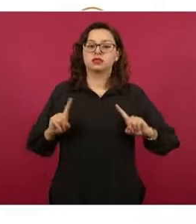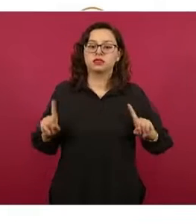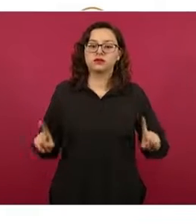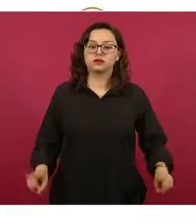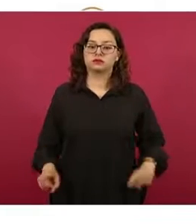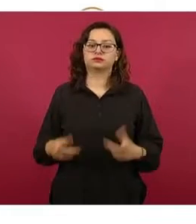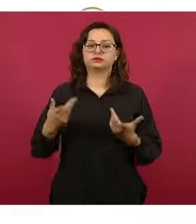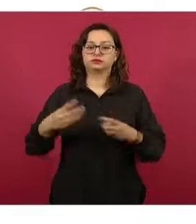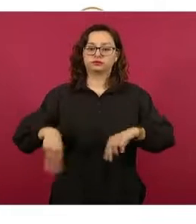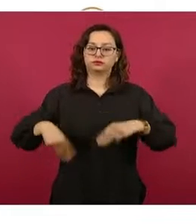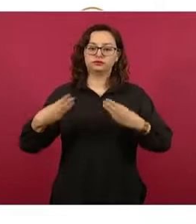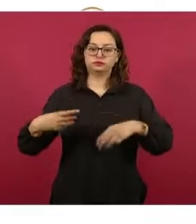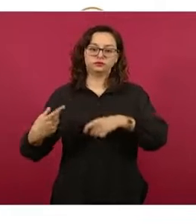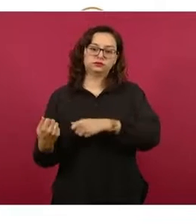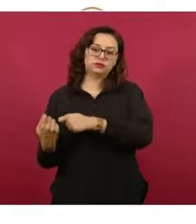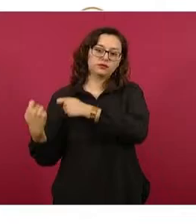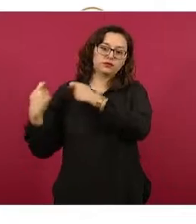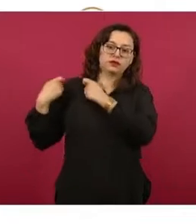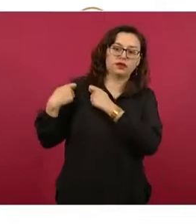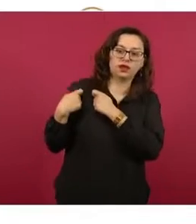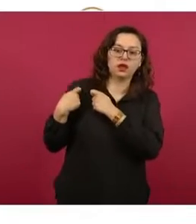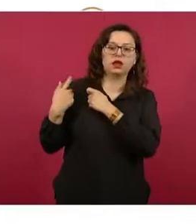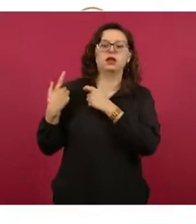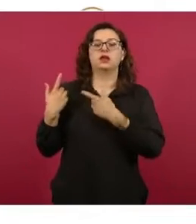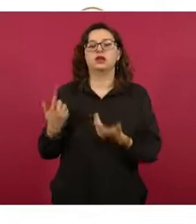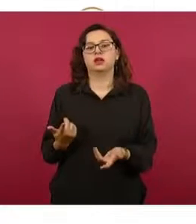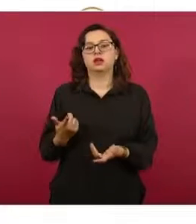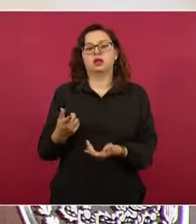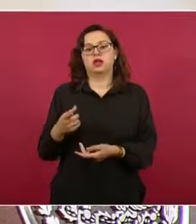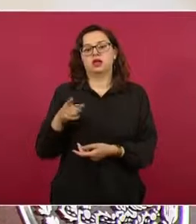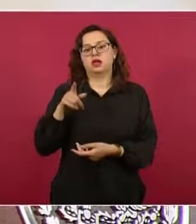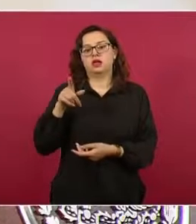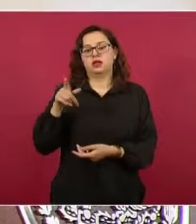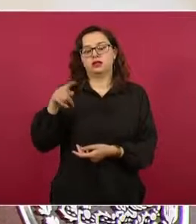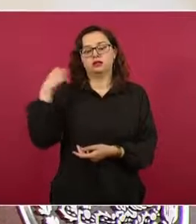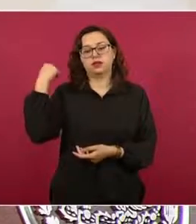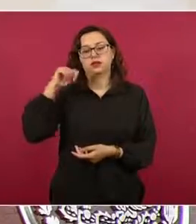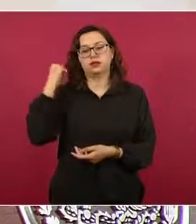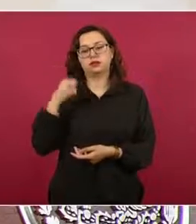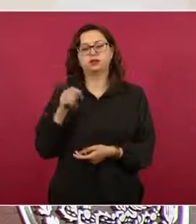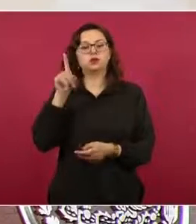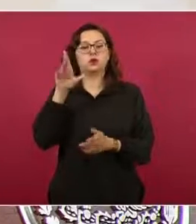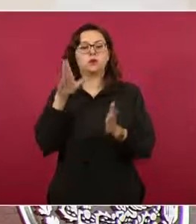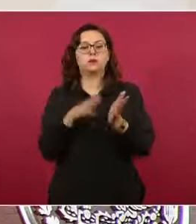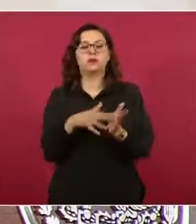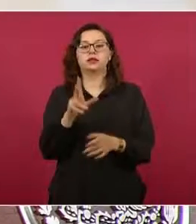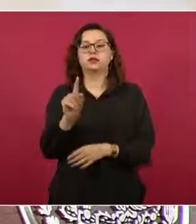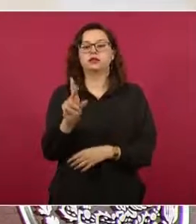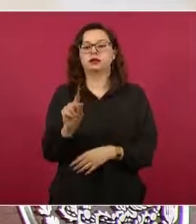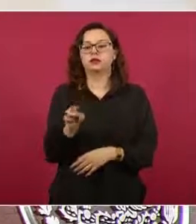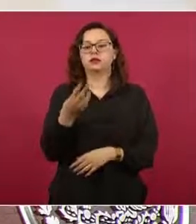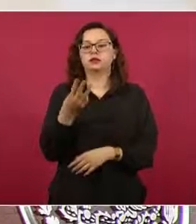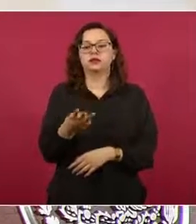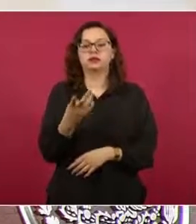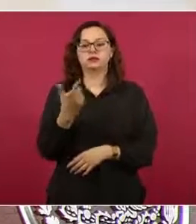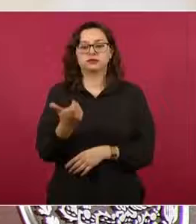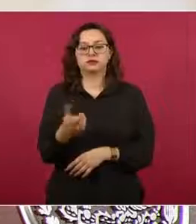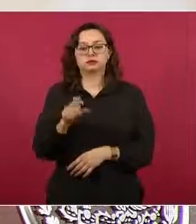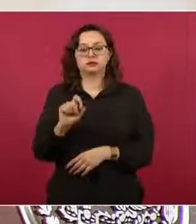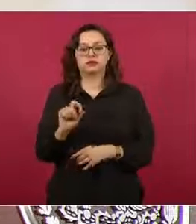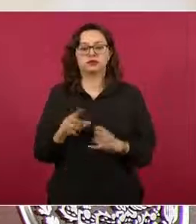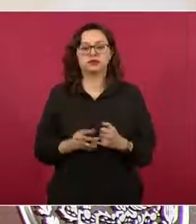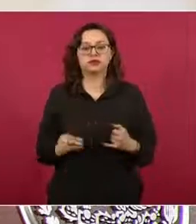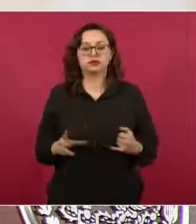de abastos de Villahermosa, Tabasco, lo tiene en 1,033 pesos con 20 centavos. Ahora toca